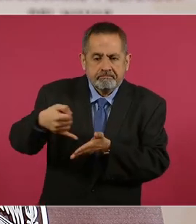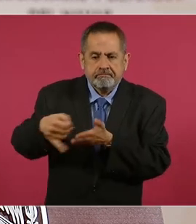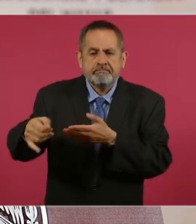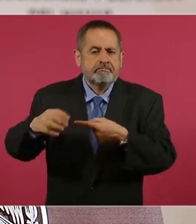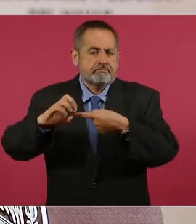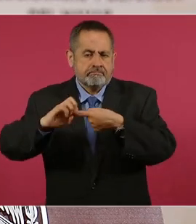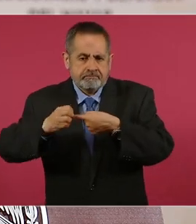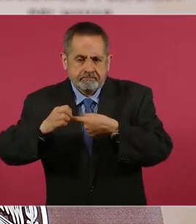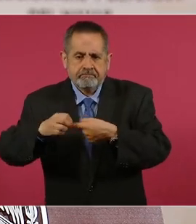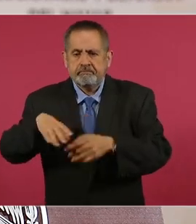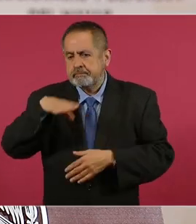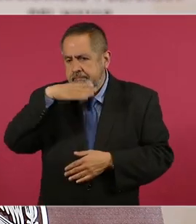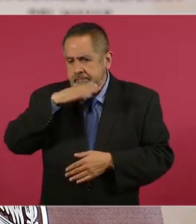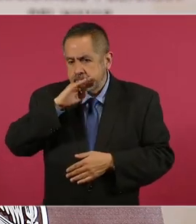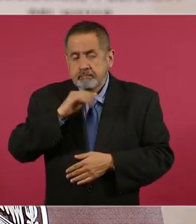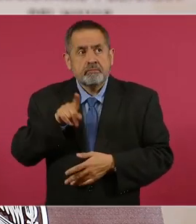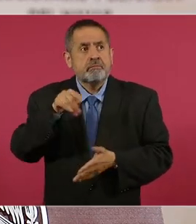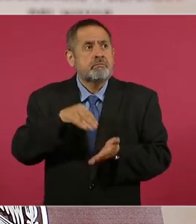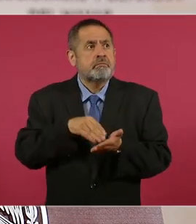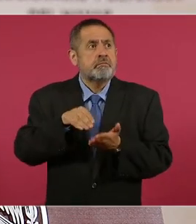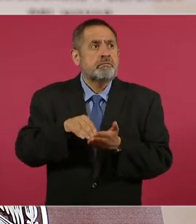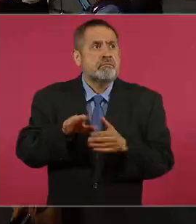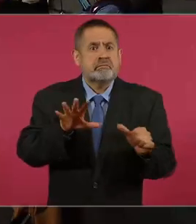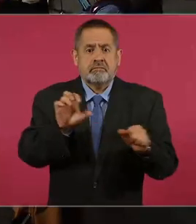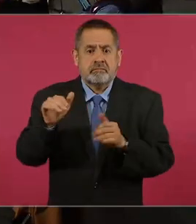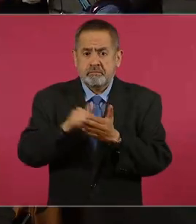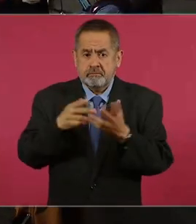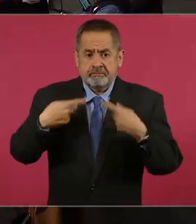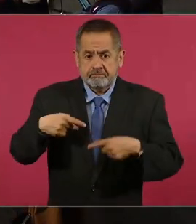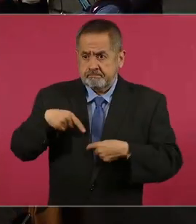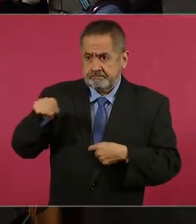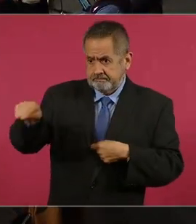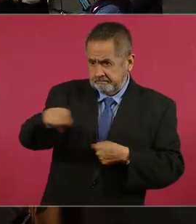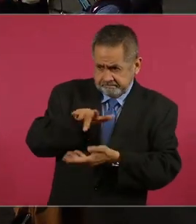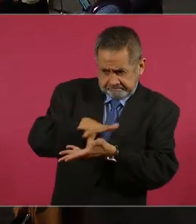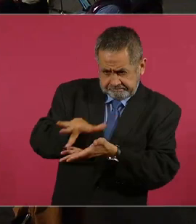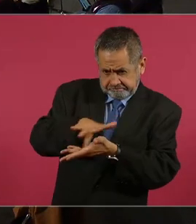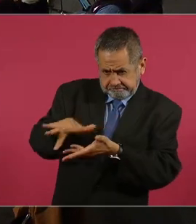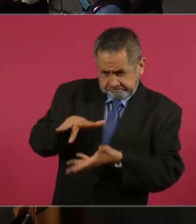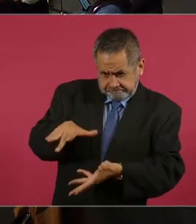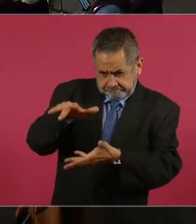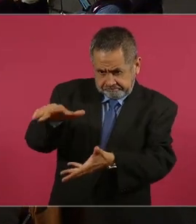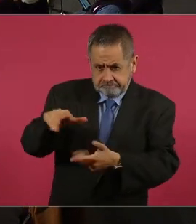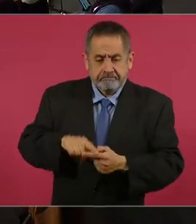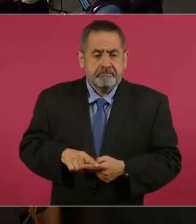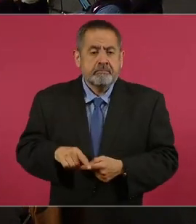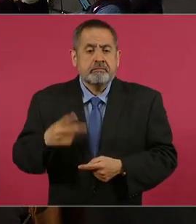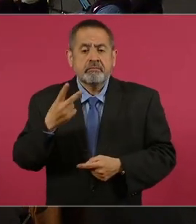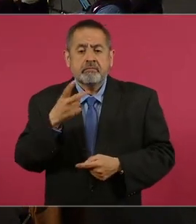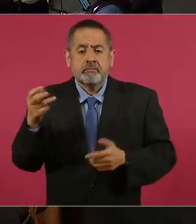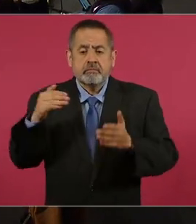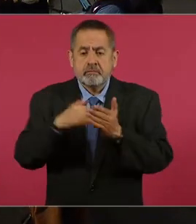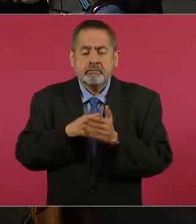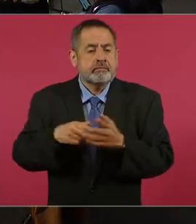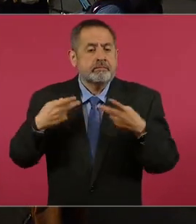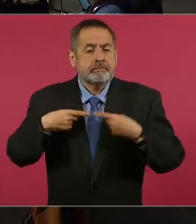frijol, más de 1,600,000 productores. Apoyamos a poco más de 200,000 productores de